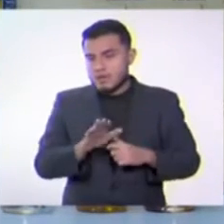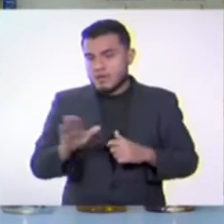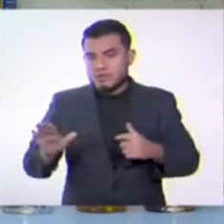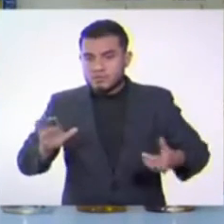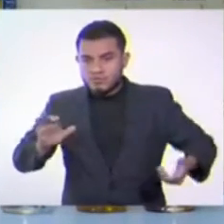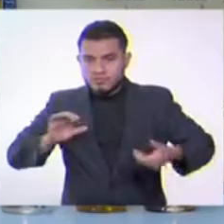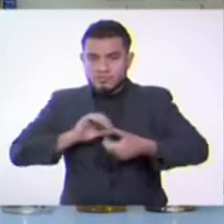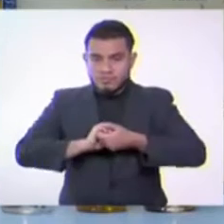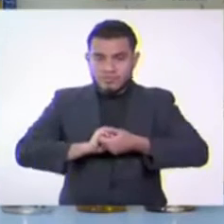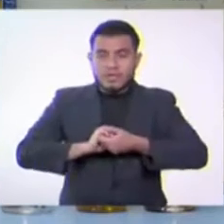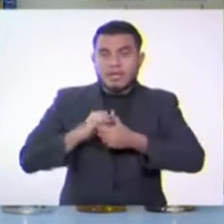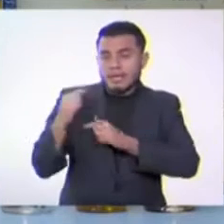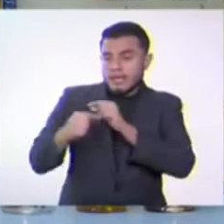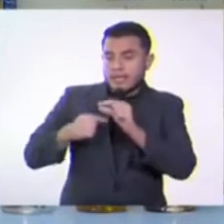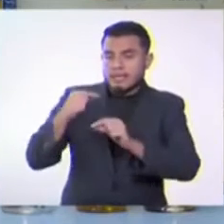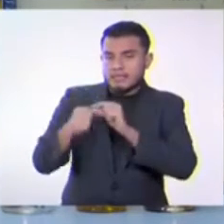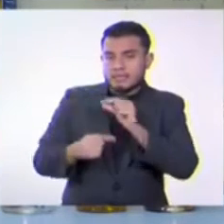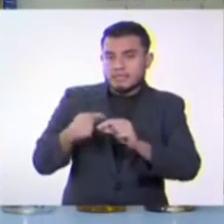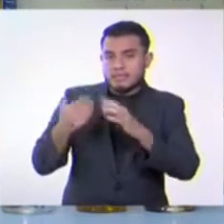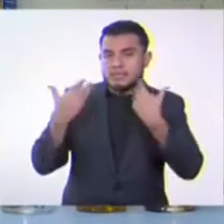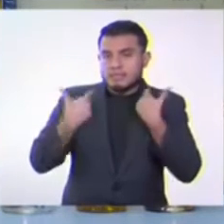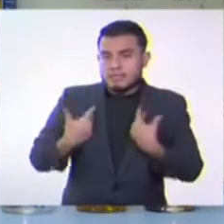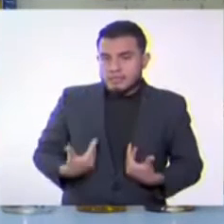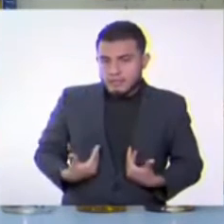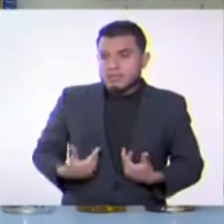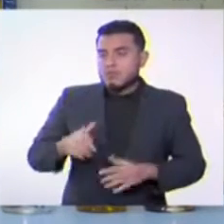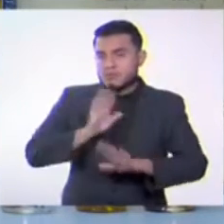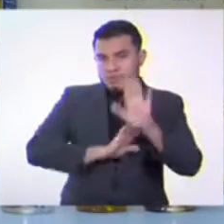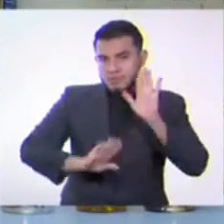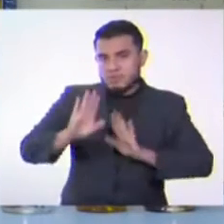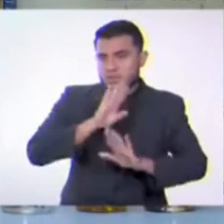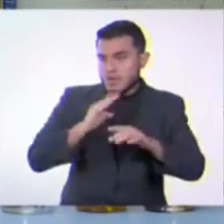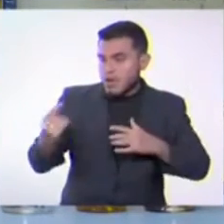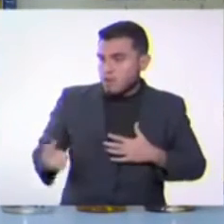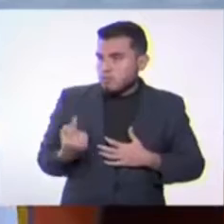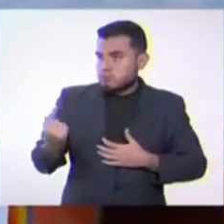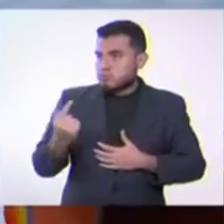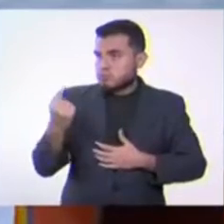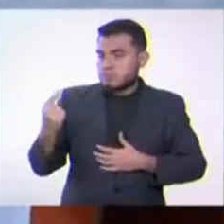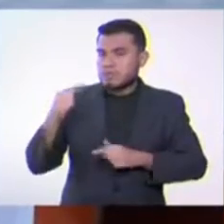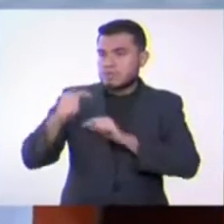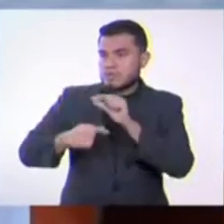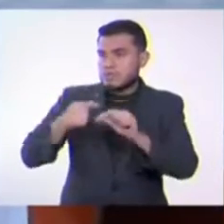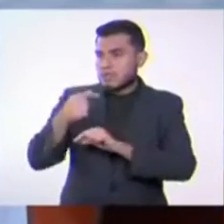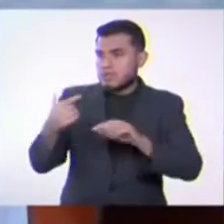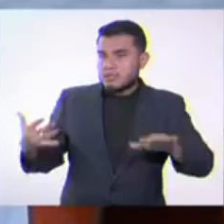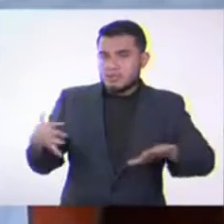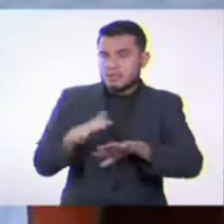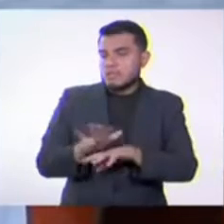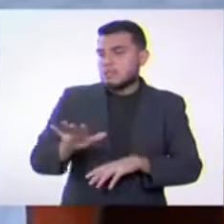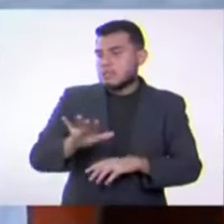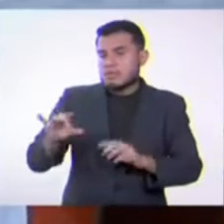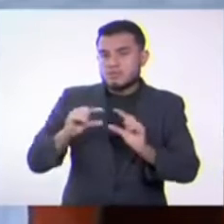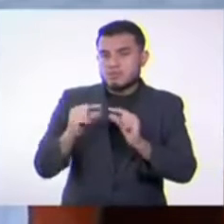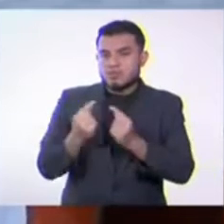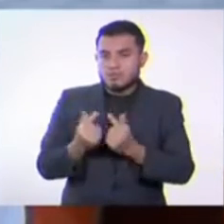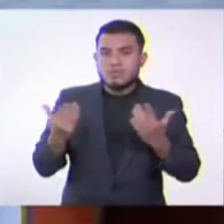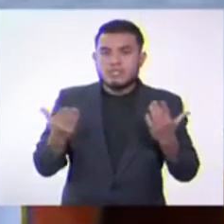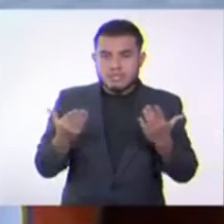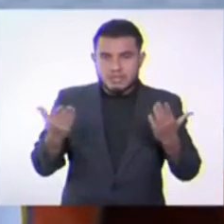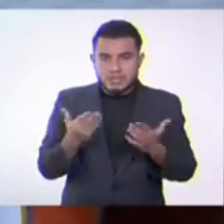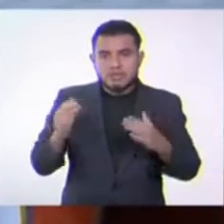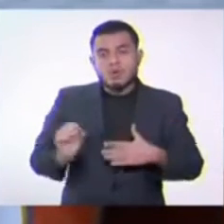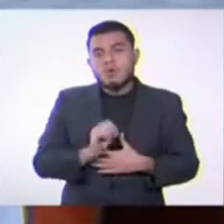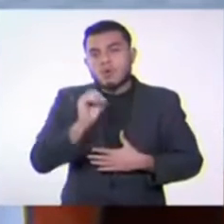afinidad genética, es decir, a que tengan una historia evolutiva común. Estos grupos que se han formado o